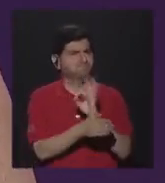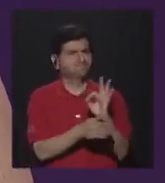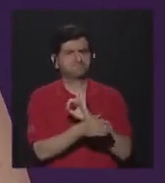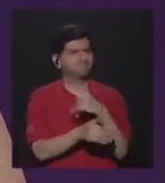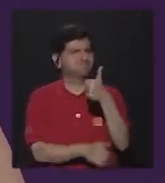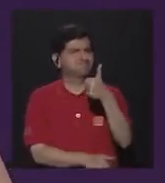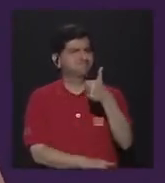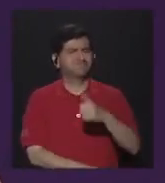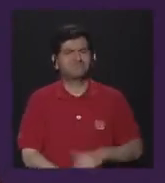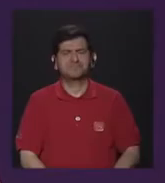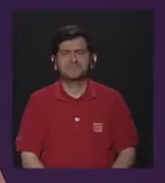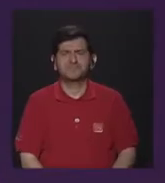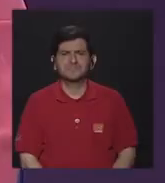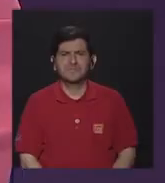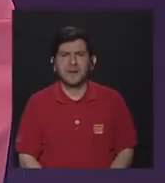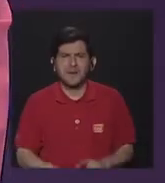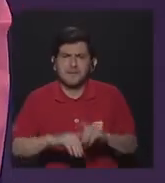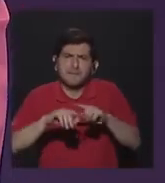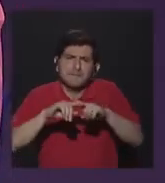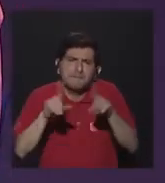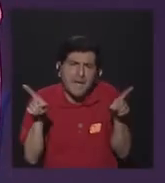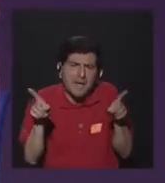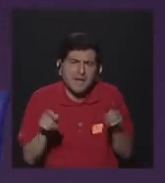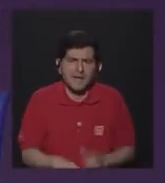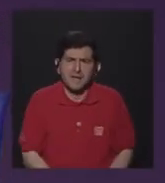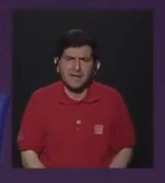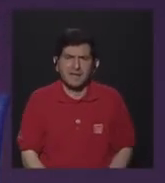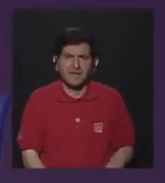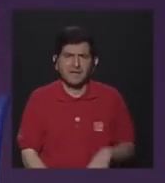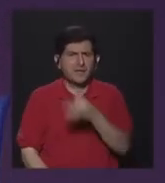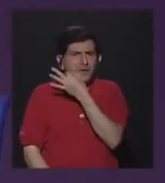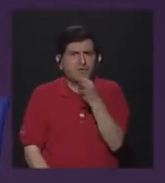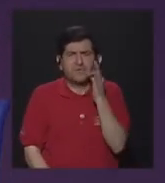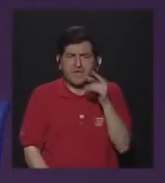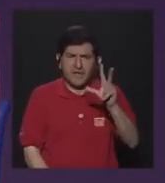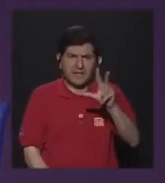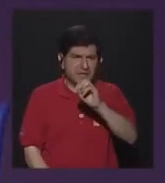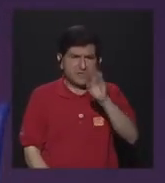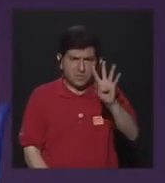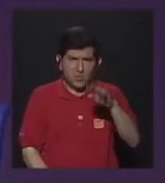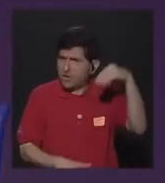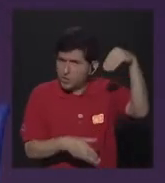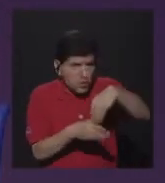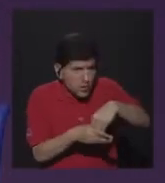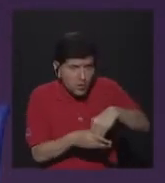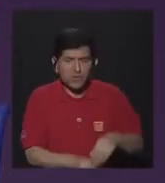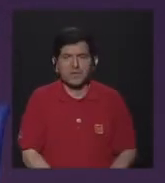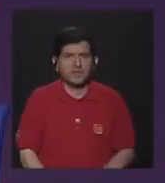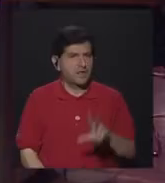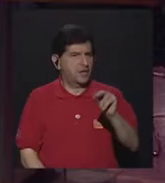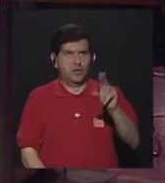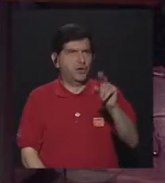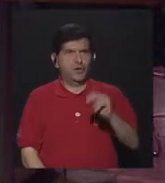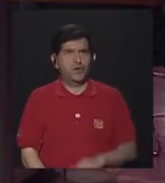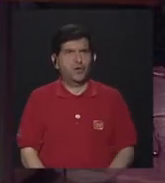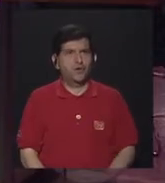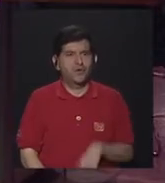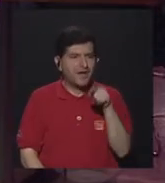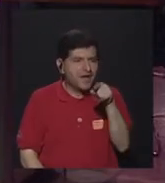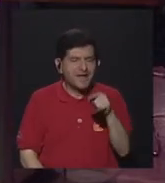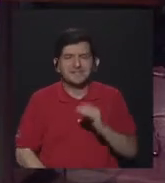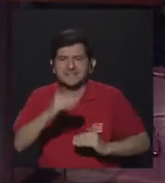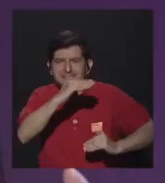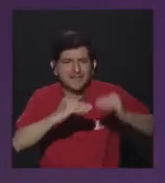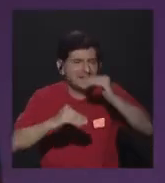bien hasta entonces no estaba contemplada la finca tren y finca 4 en este estudio no los ha contemplado la edificación de